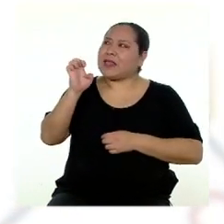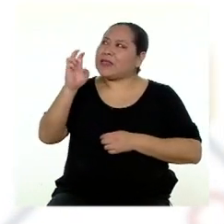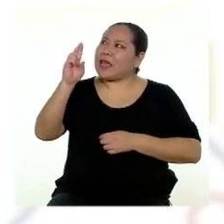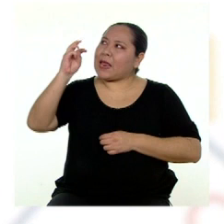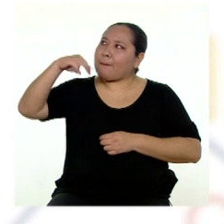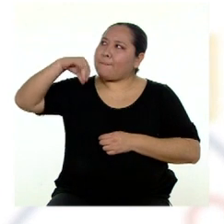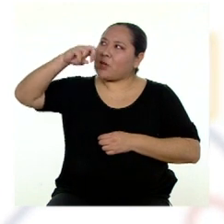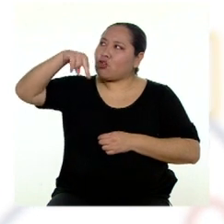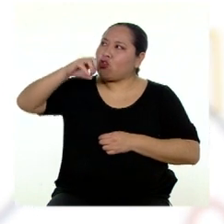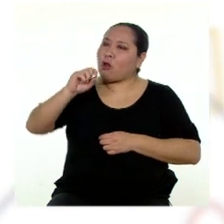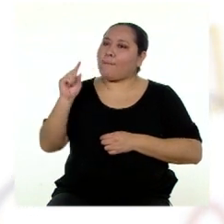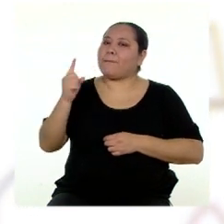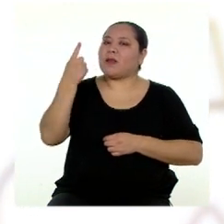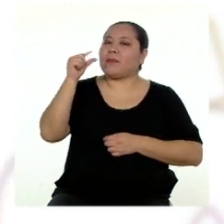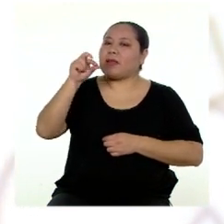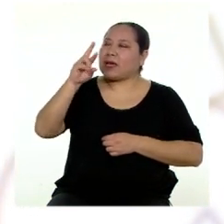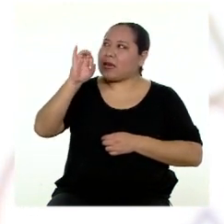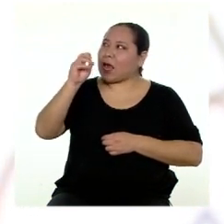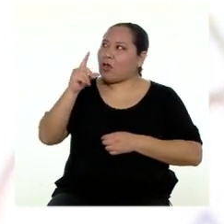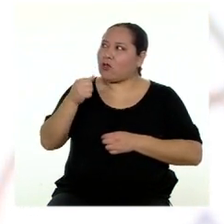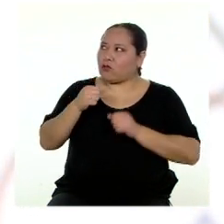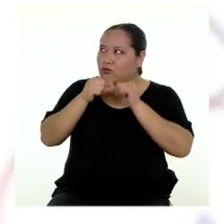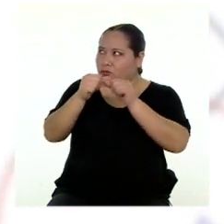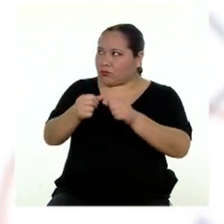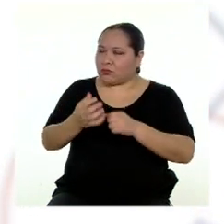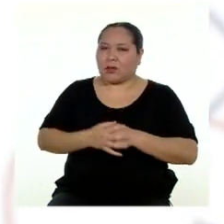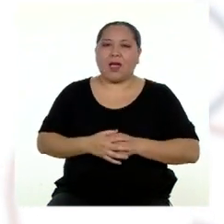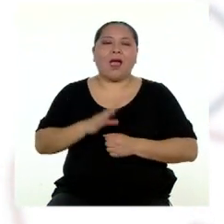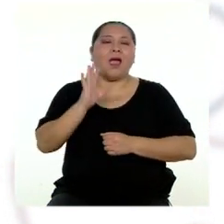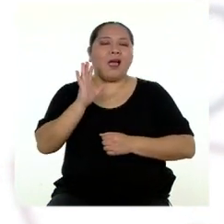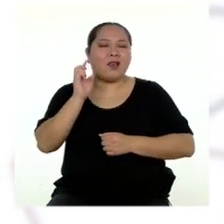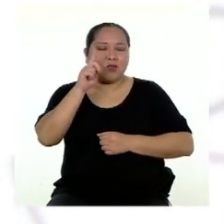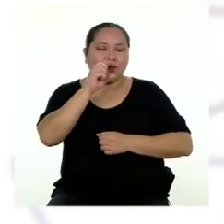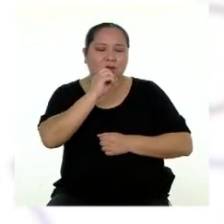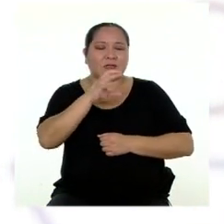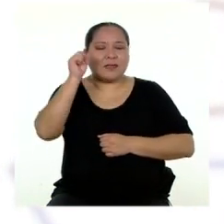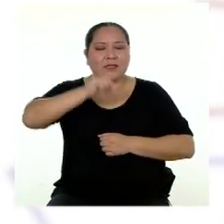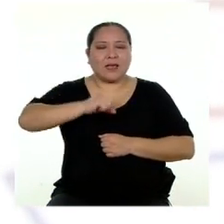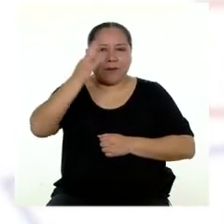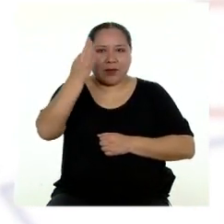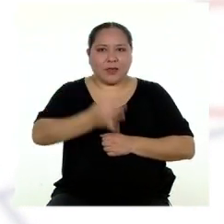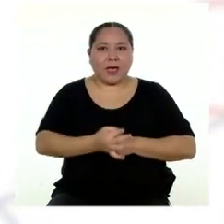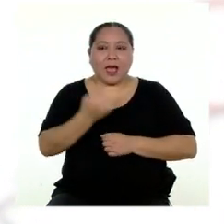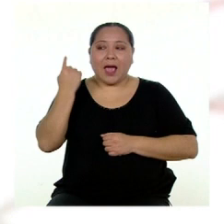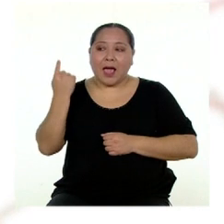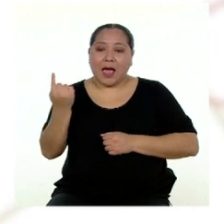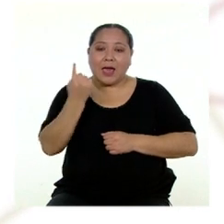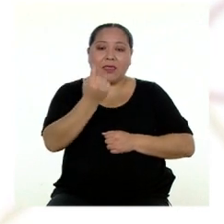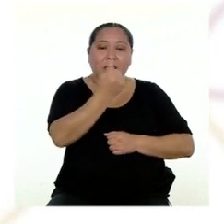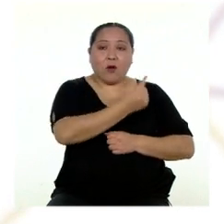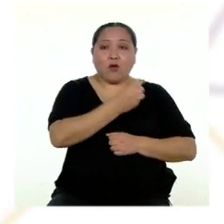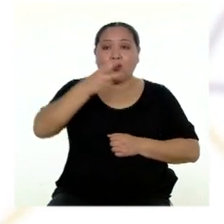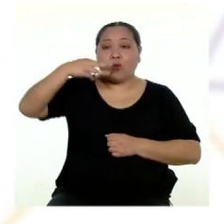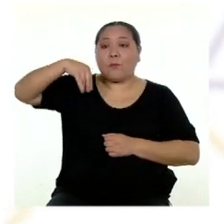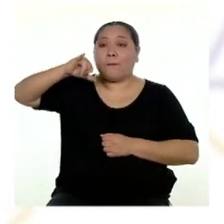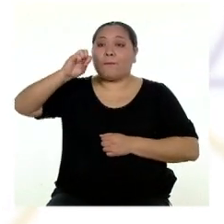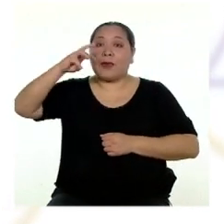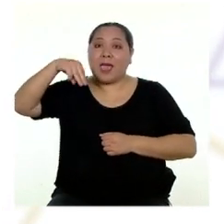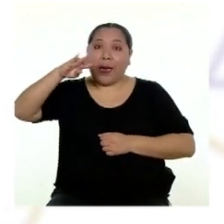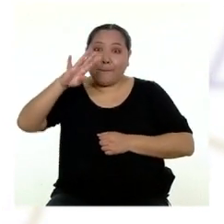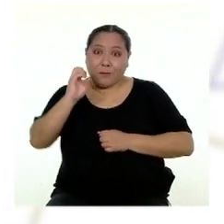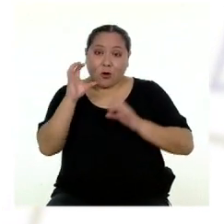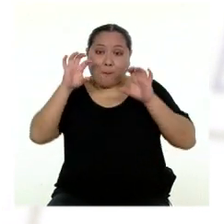primer grado y constantes. Oh, ¿te refieres a eso? Tienes razón. Cada uno de los miembros de una ecuación